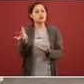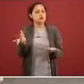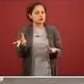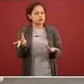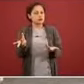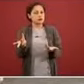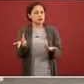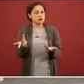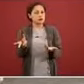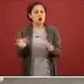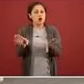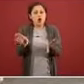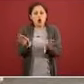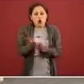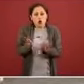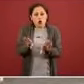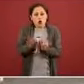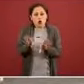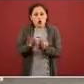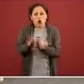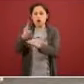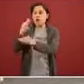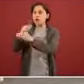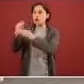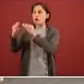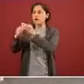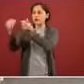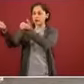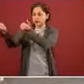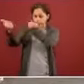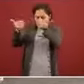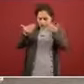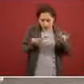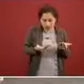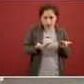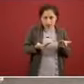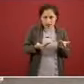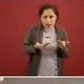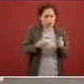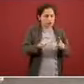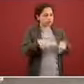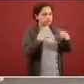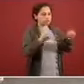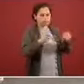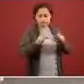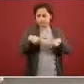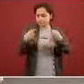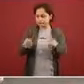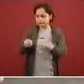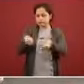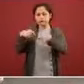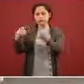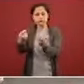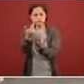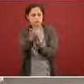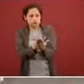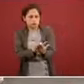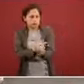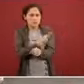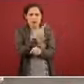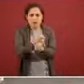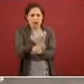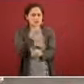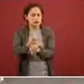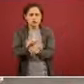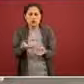criterios están repartiendo los insumos que llegan en los aviones? ¿A qué estados primero? ¿A todos por igual? ¿Bajo qué criterio? Si nos explica